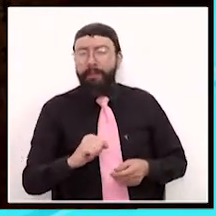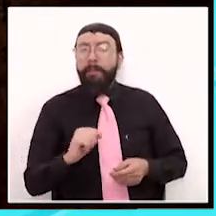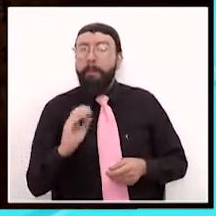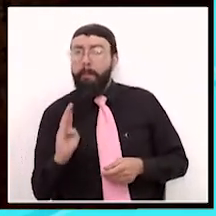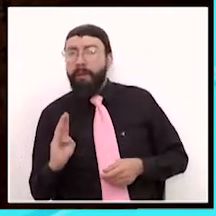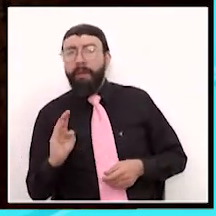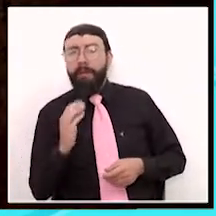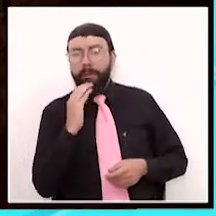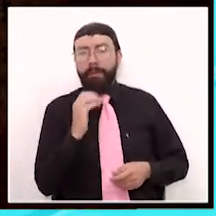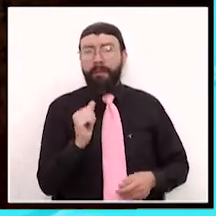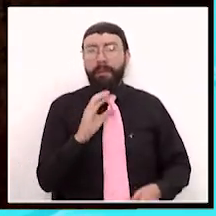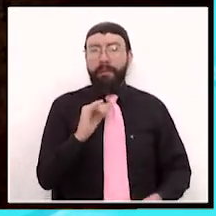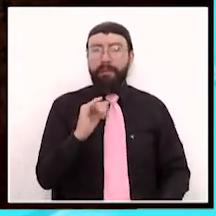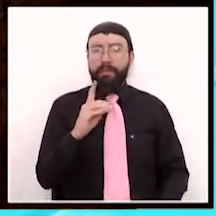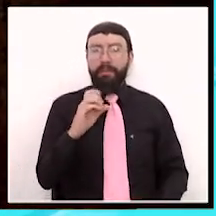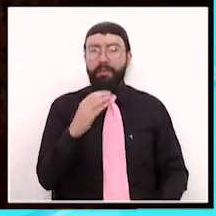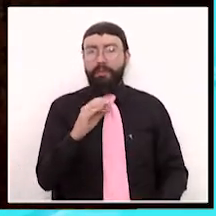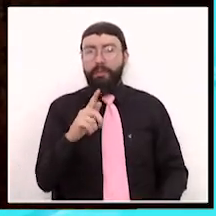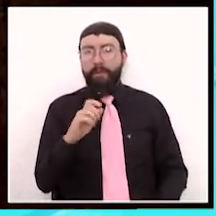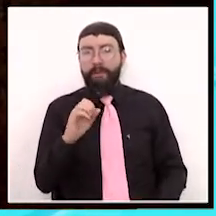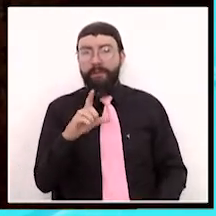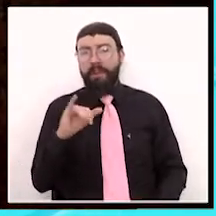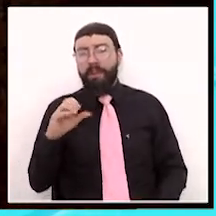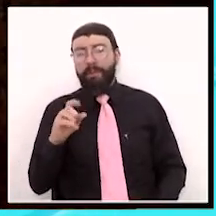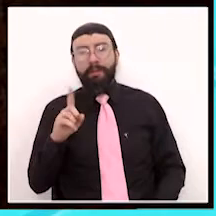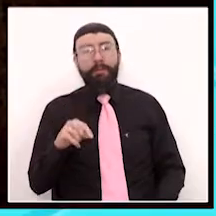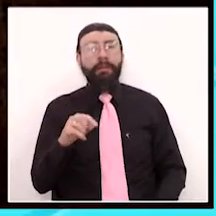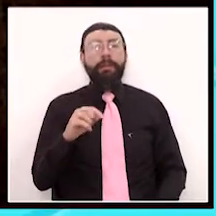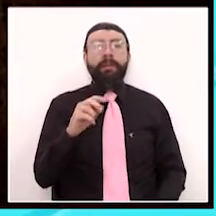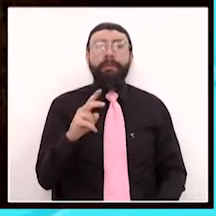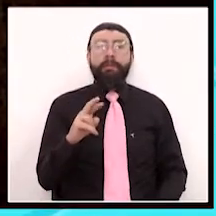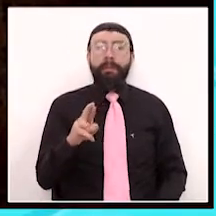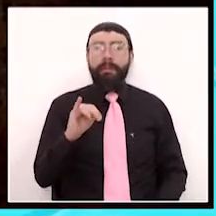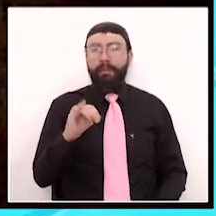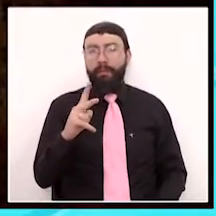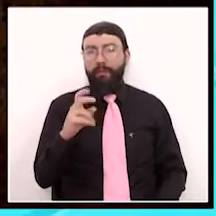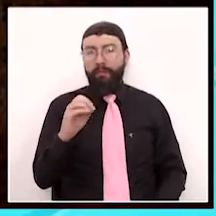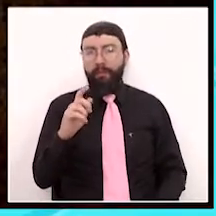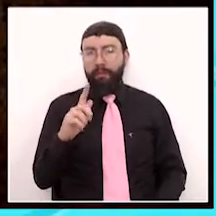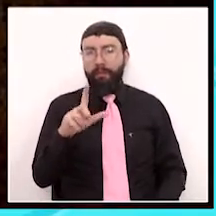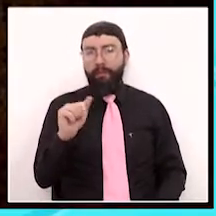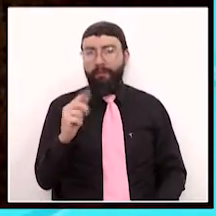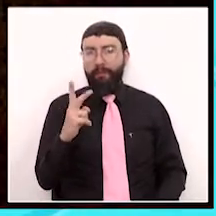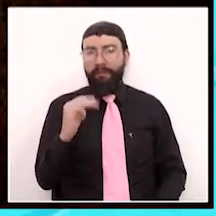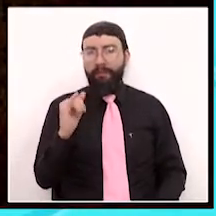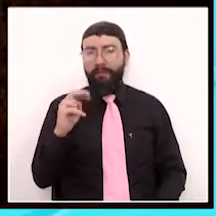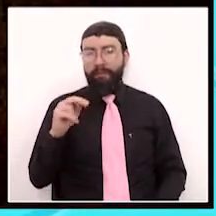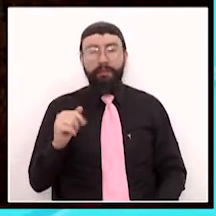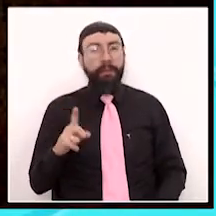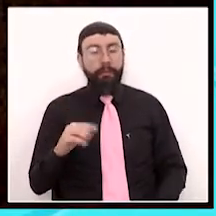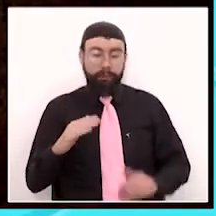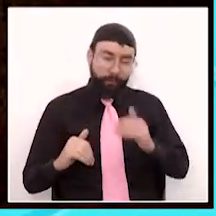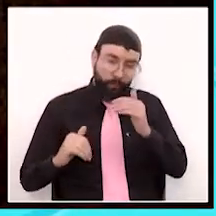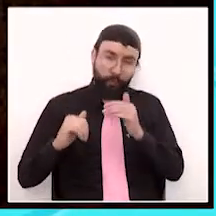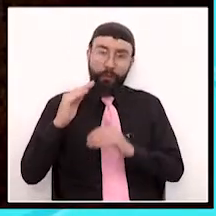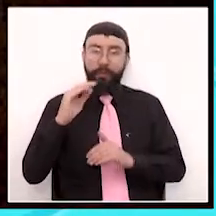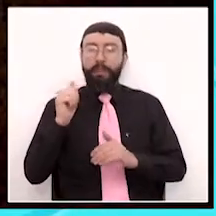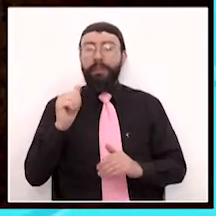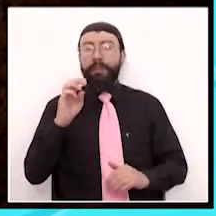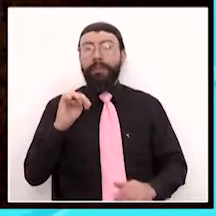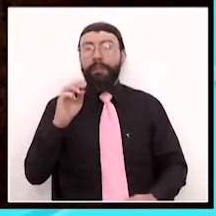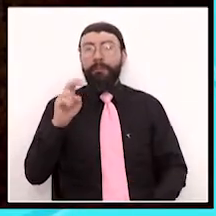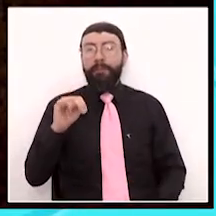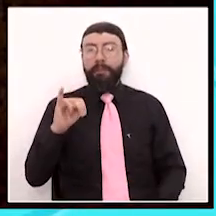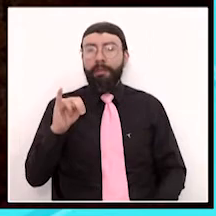como ácido fólico, vitamina B12 y riboflavina, y también nos aumenta la cantidad de aminoácidos y